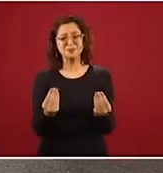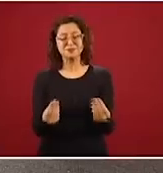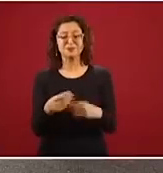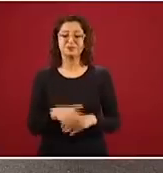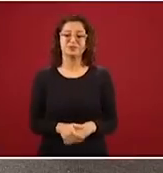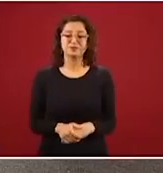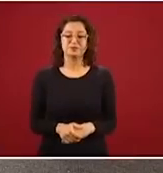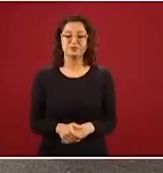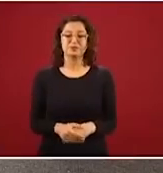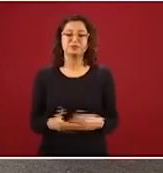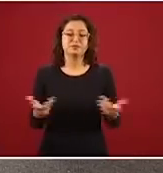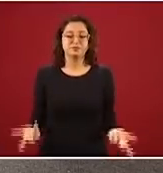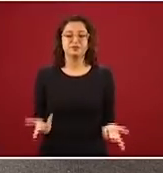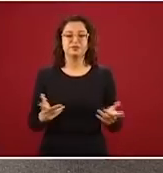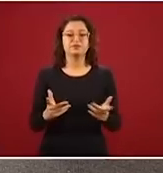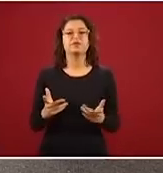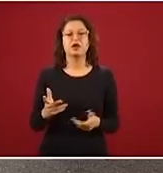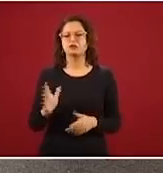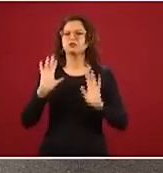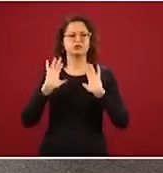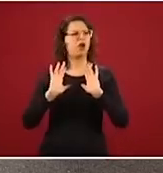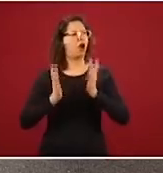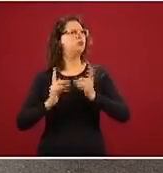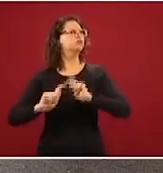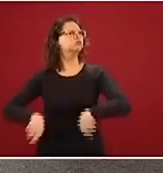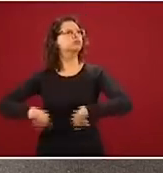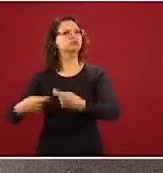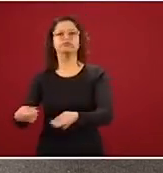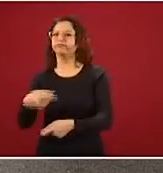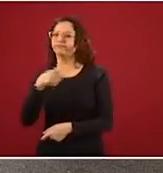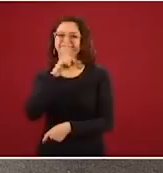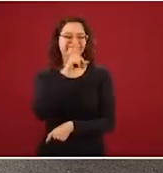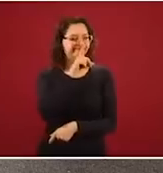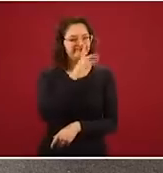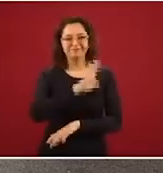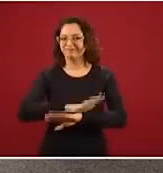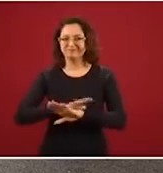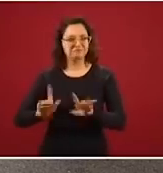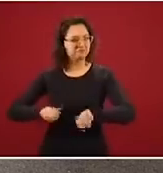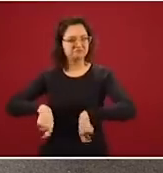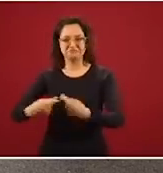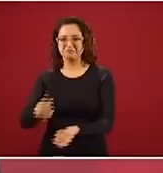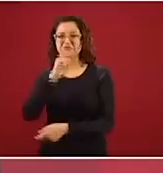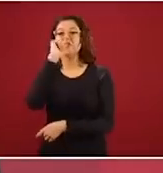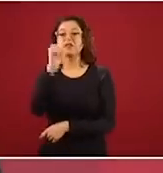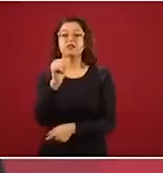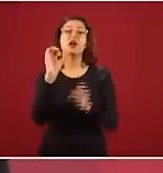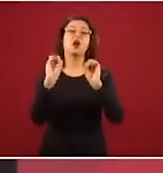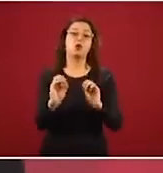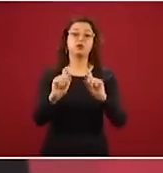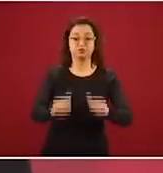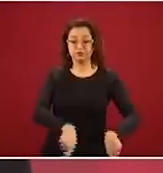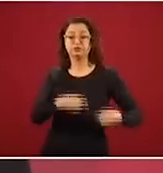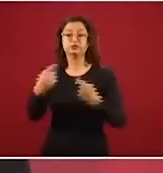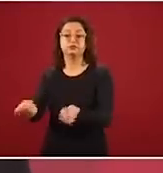Se decía que se entregaba el fertilizante, no se entregaba, o se entregaba y se